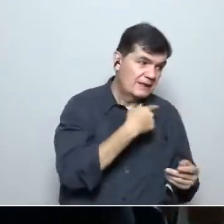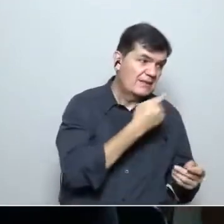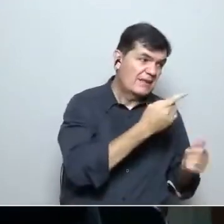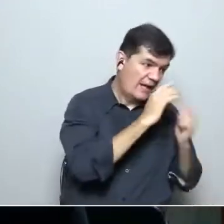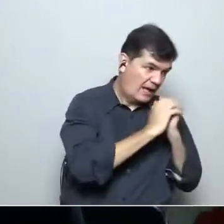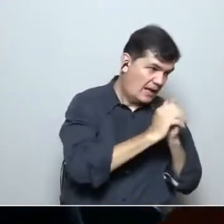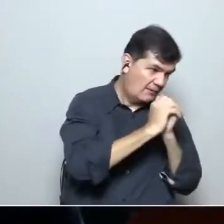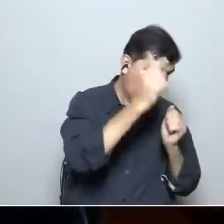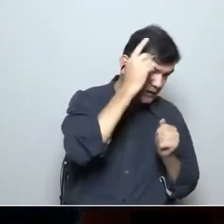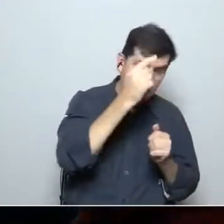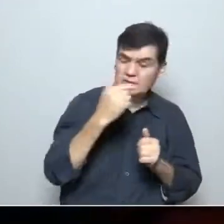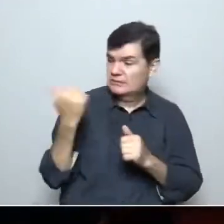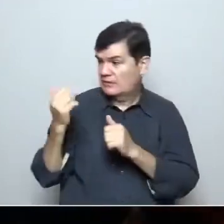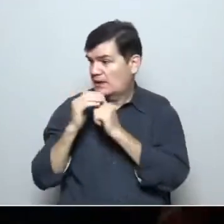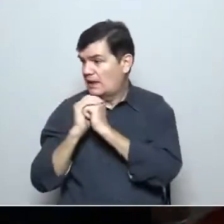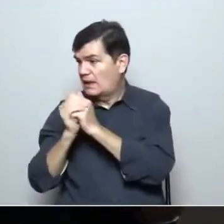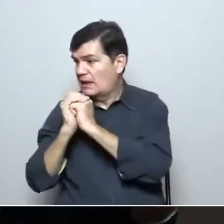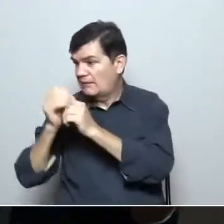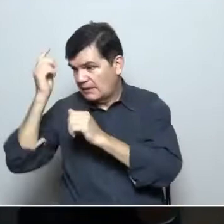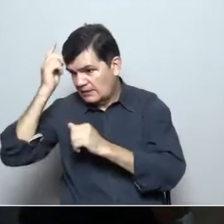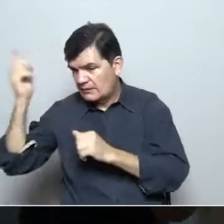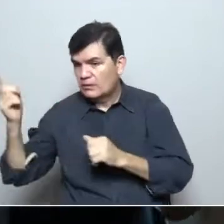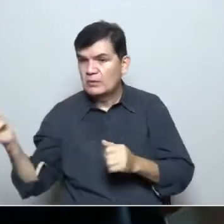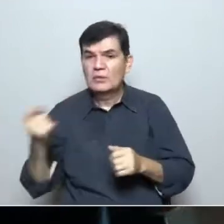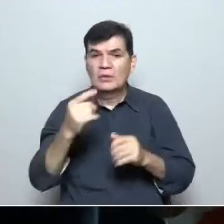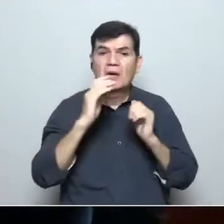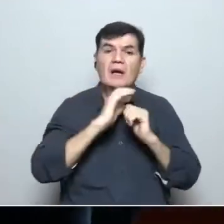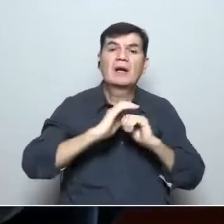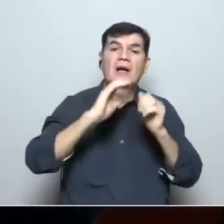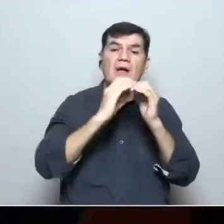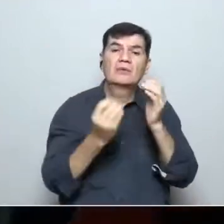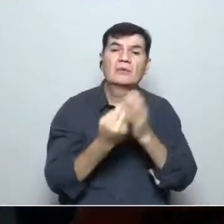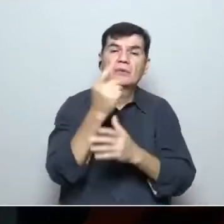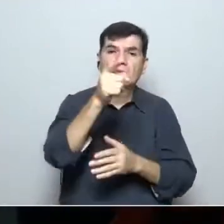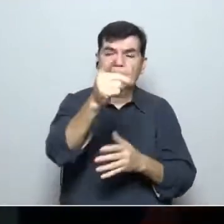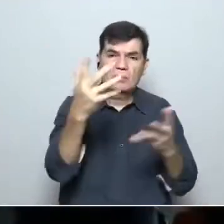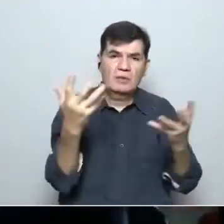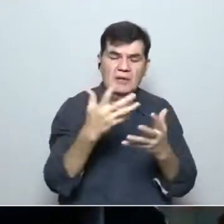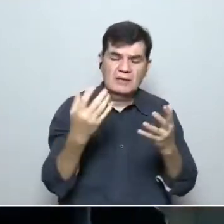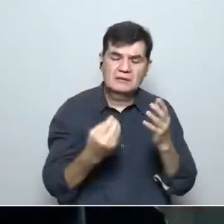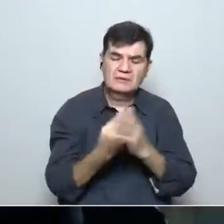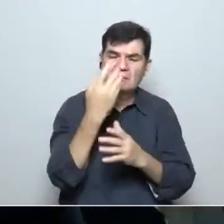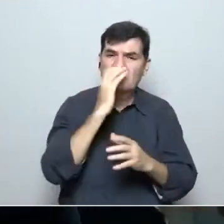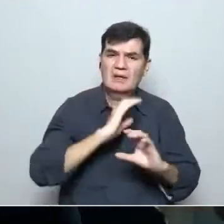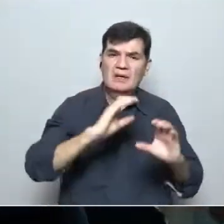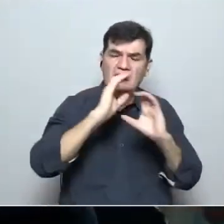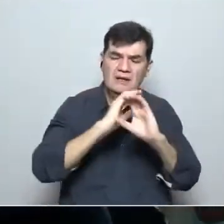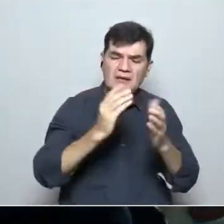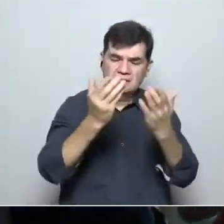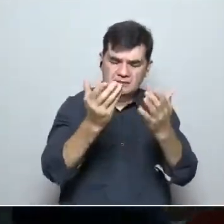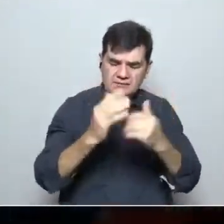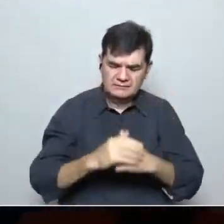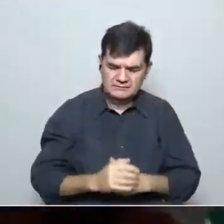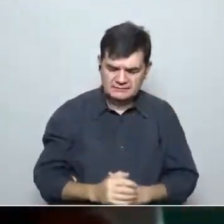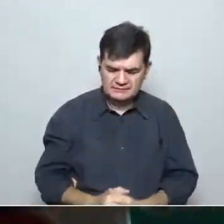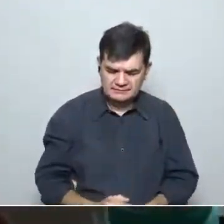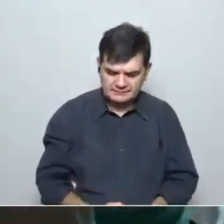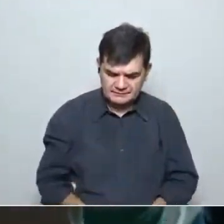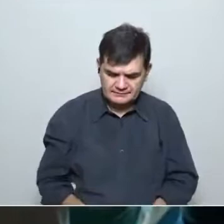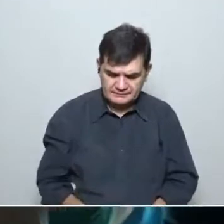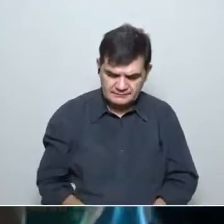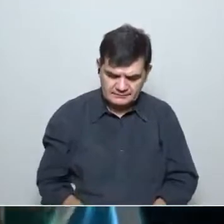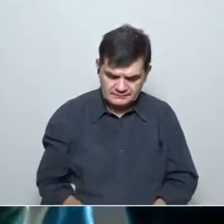al Señor. Voltea a ver, dile: tú puedes darle un cántico nuevo. Y amar a Marebe, que endera la revera, amar a Magandar a